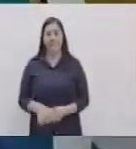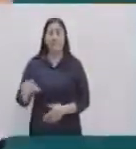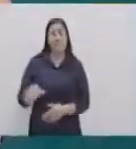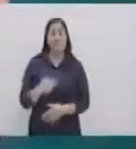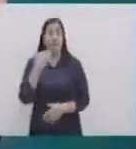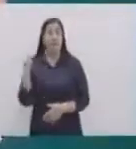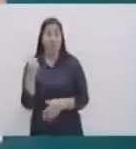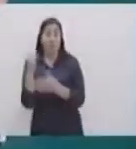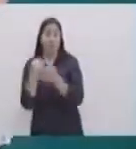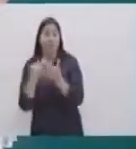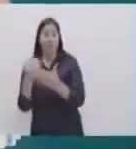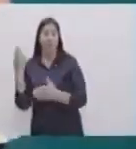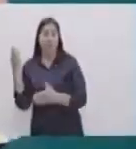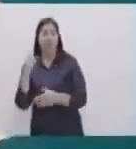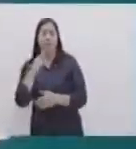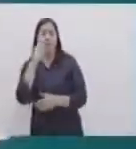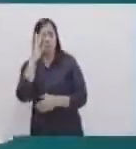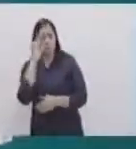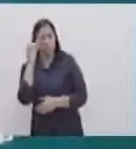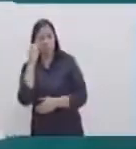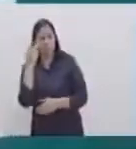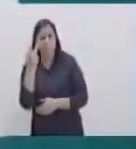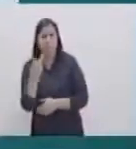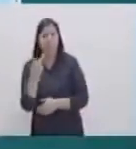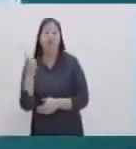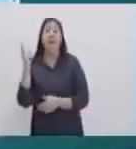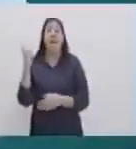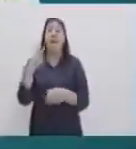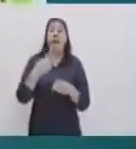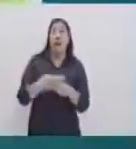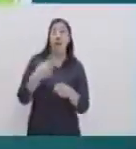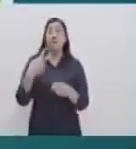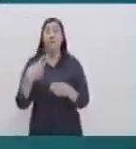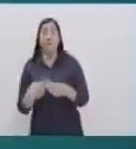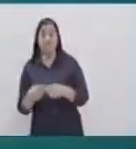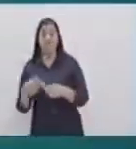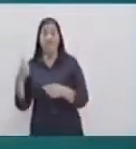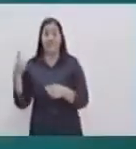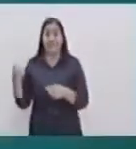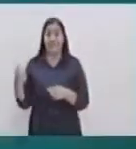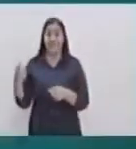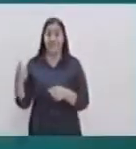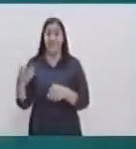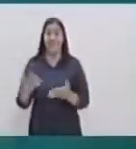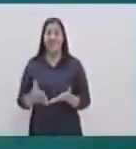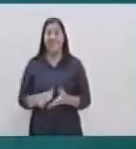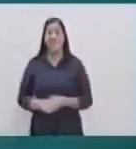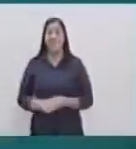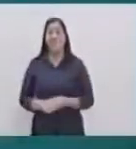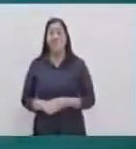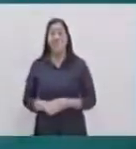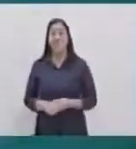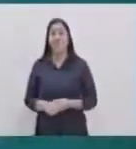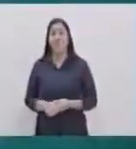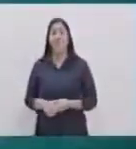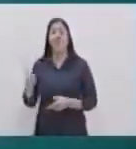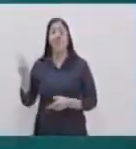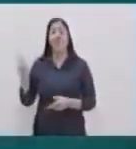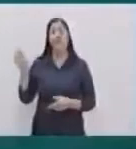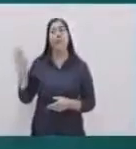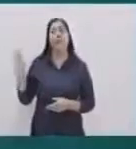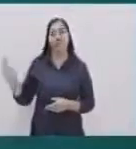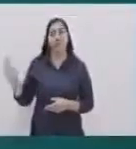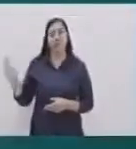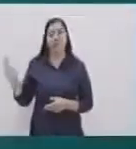En la siguiente imagen, ¿qué puedes observar? Esta frase es un proverbio, tal vez ya lo has escuchado con anterioridad, y